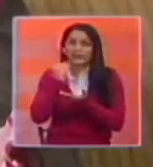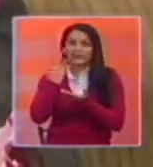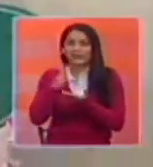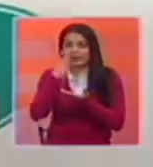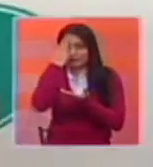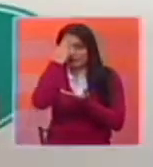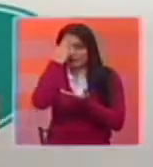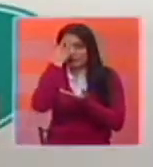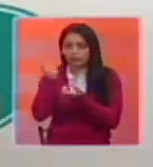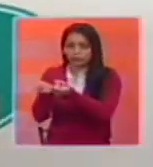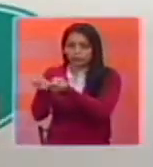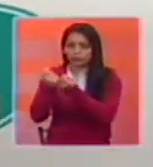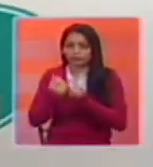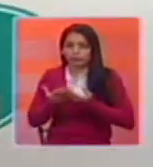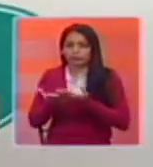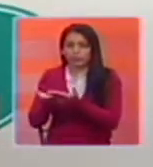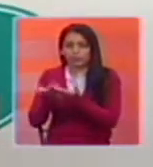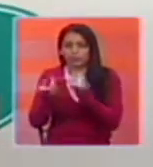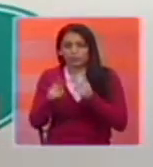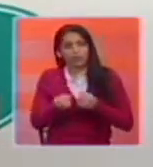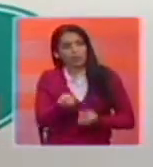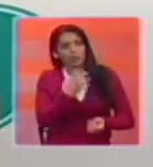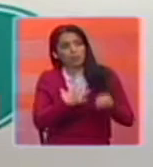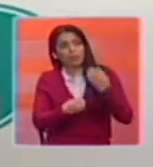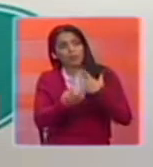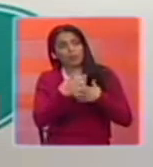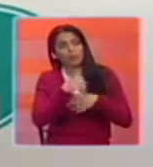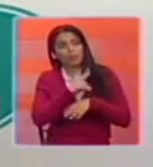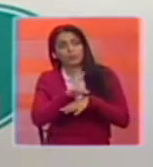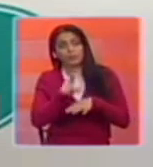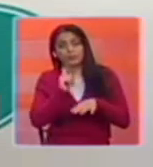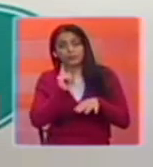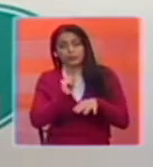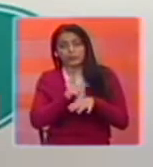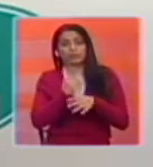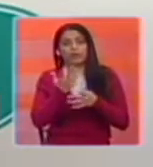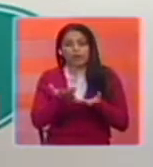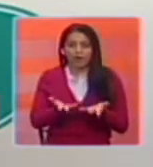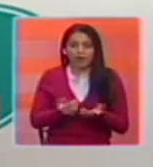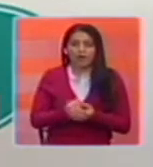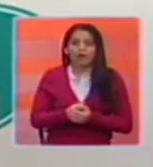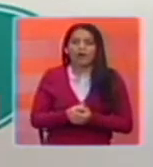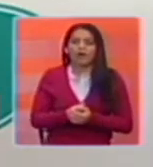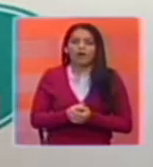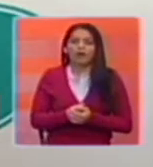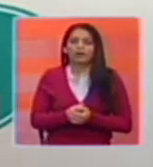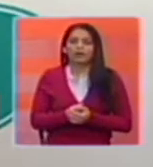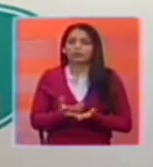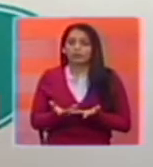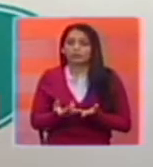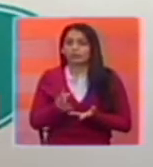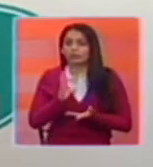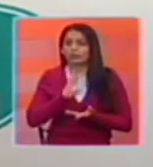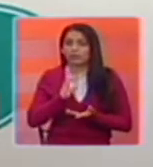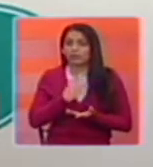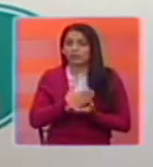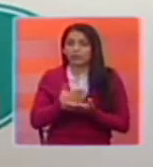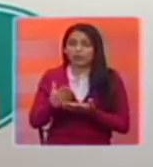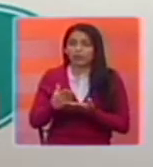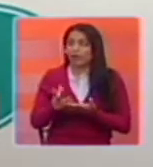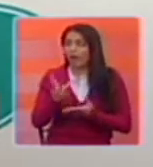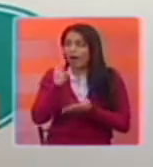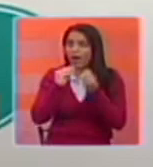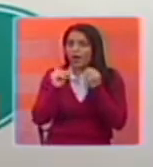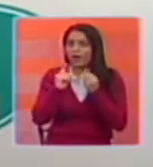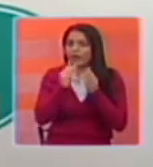aparte que he escuchado a muchos chefs importantes y todo, porque yo de técnicas de cocina no sé, lo he aprendido a lo largo